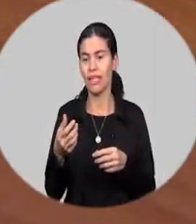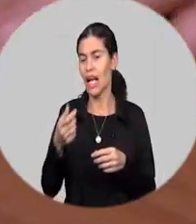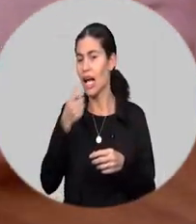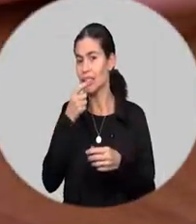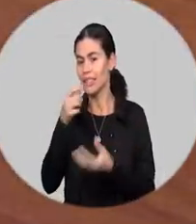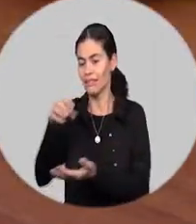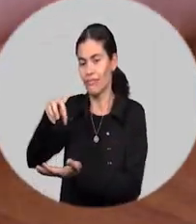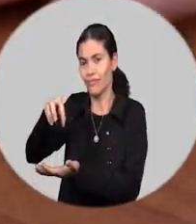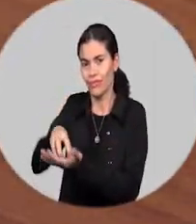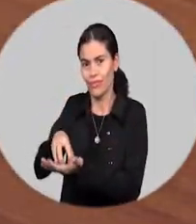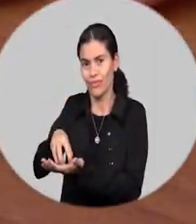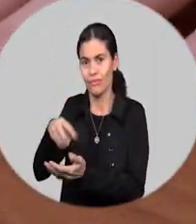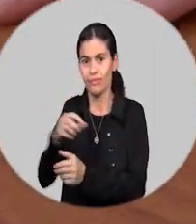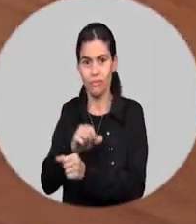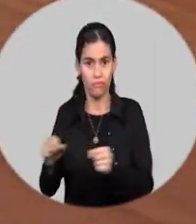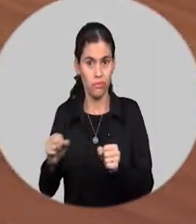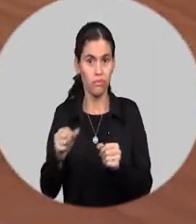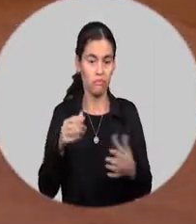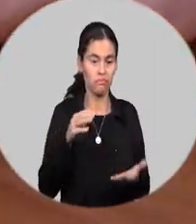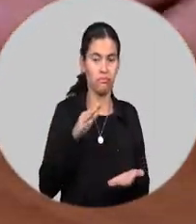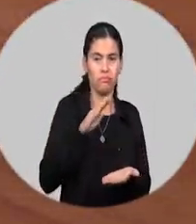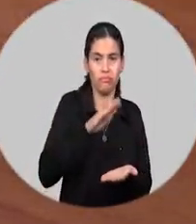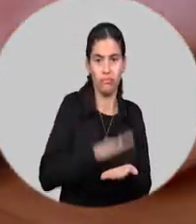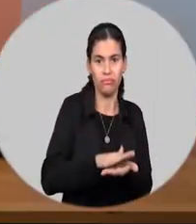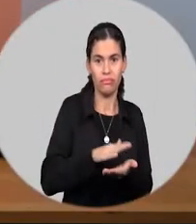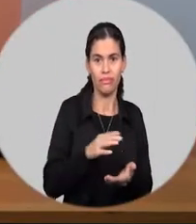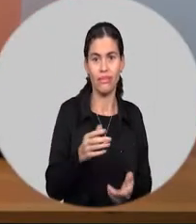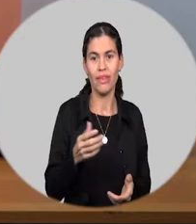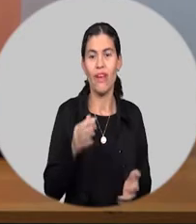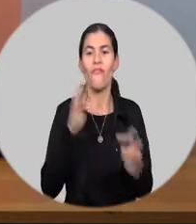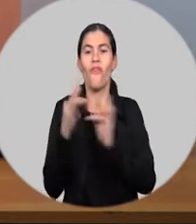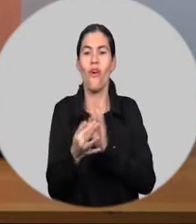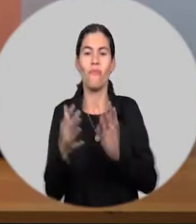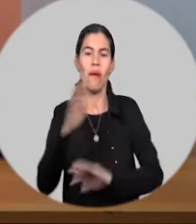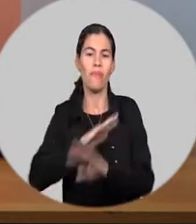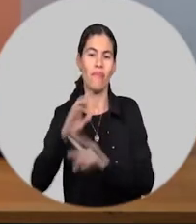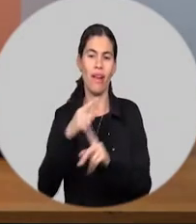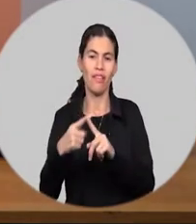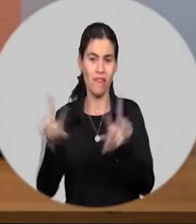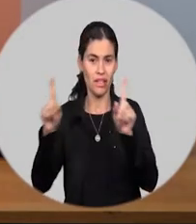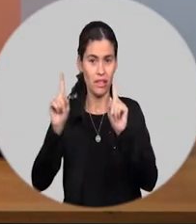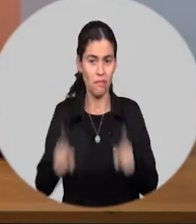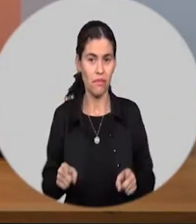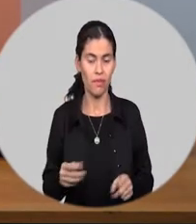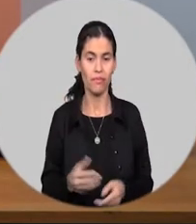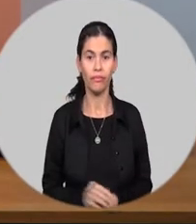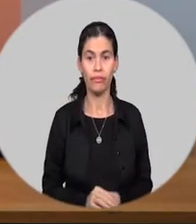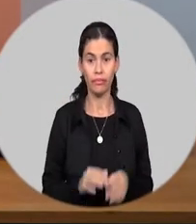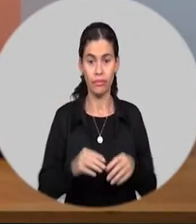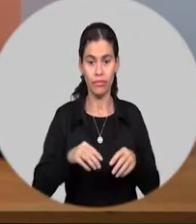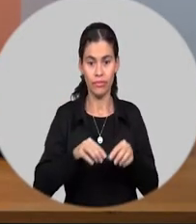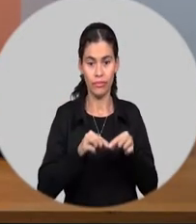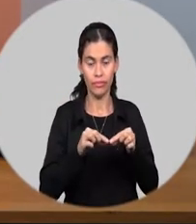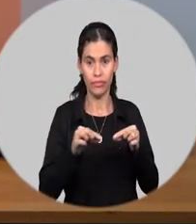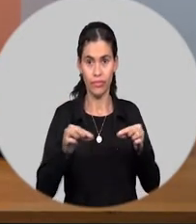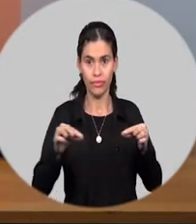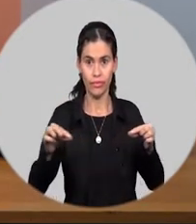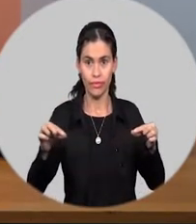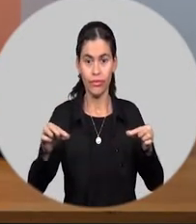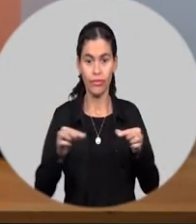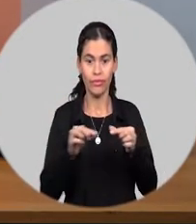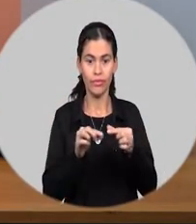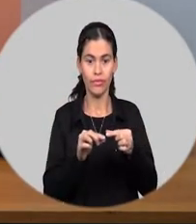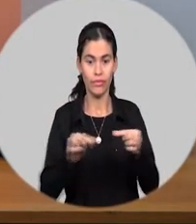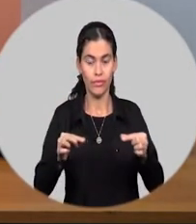cortantes de galletita, que quedan muy lindos también sobre las pastas frolas, para dar algo diferente. Estiramos bien